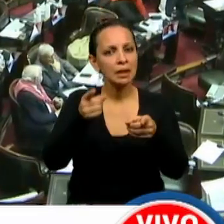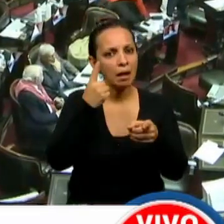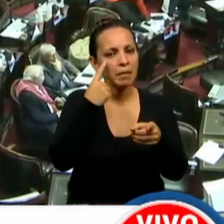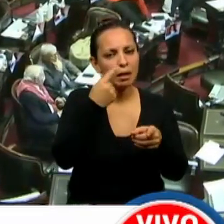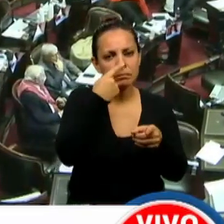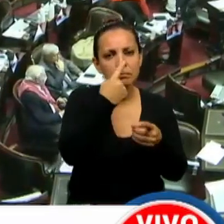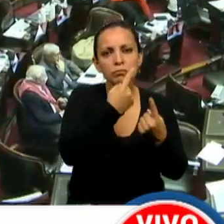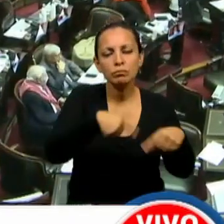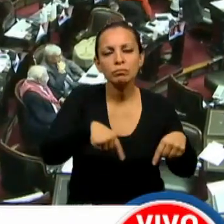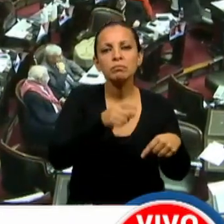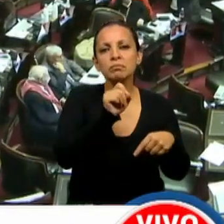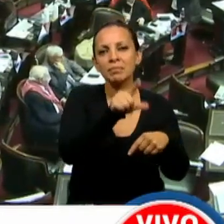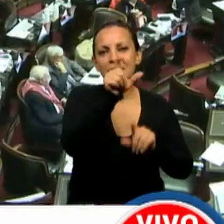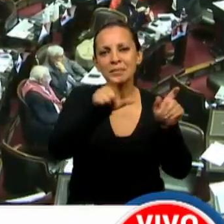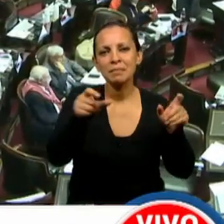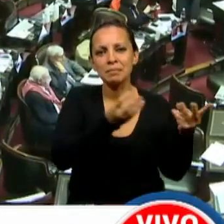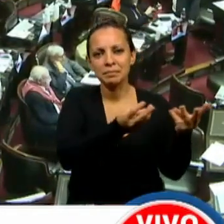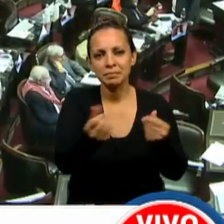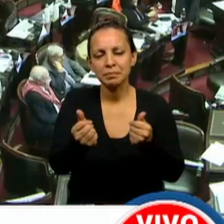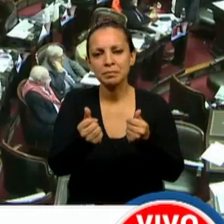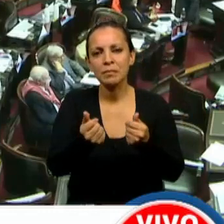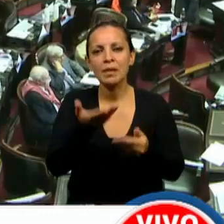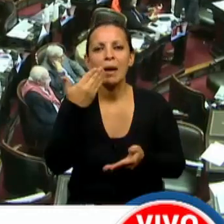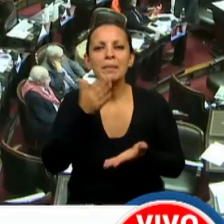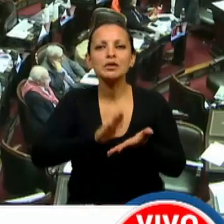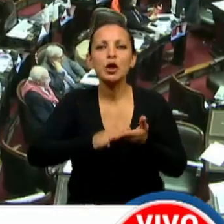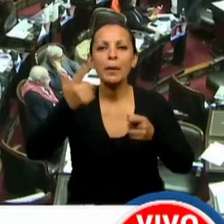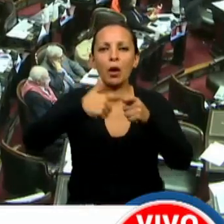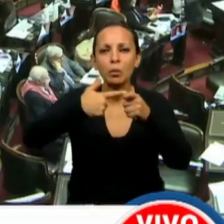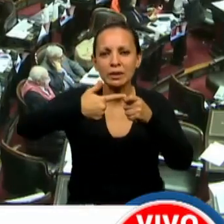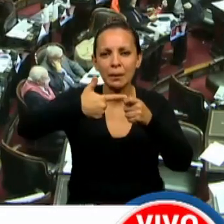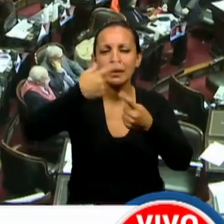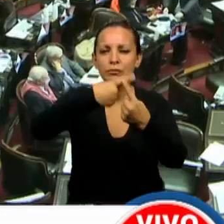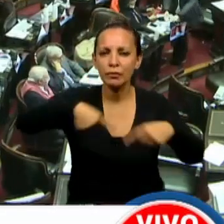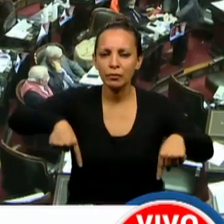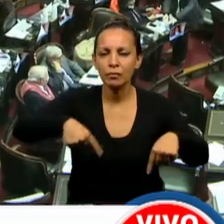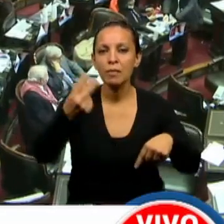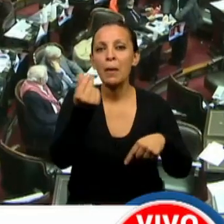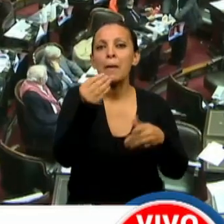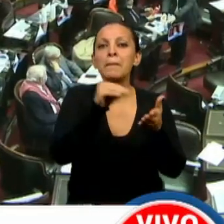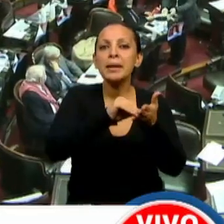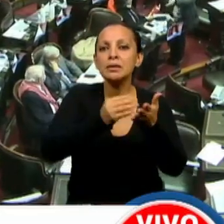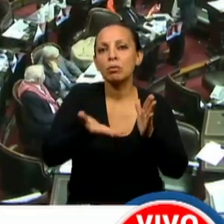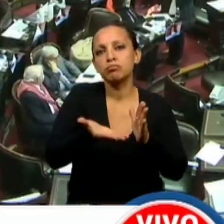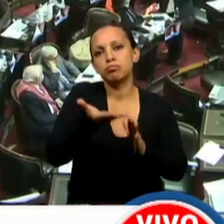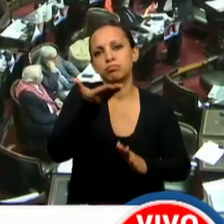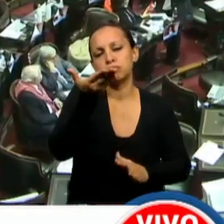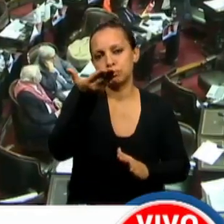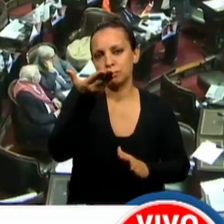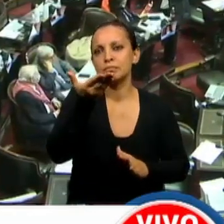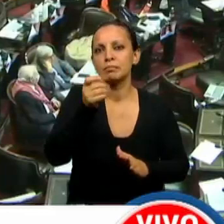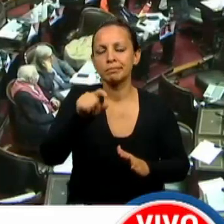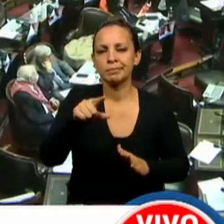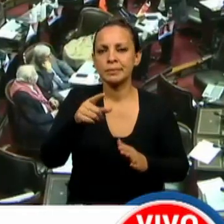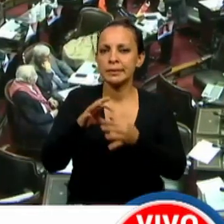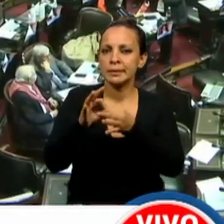Es sabido que cuando hablamos de combustibles, el incremento de precio no solo impacta en el tema